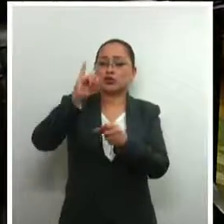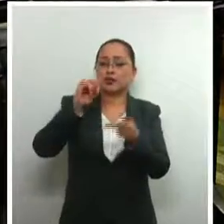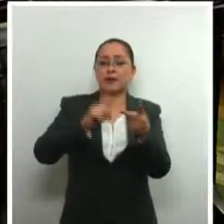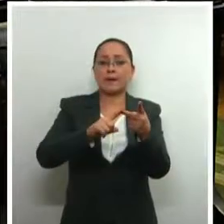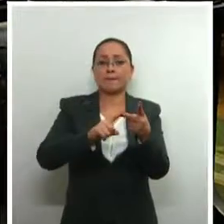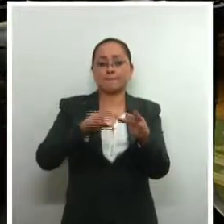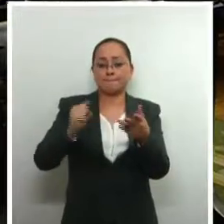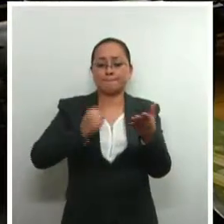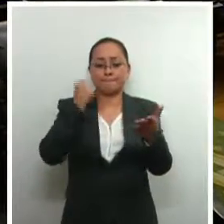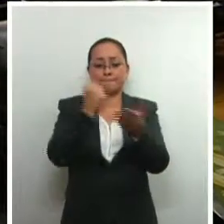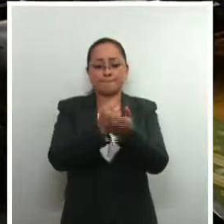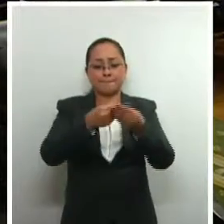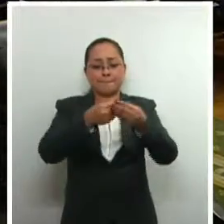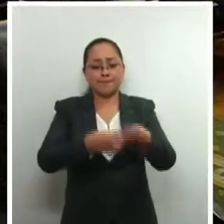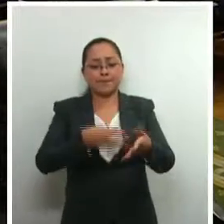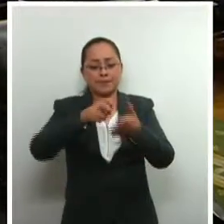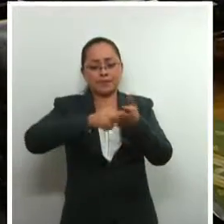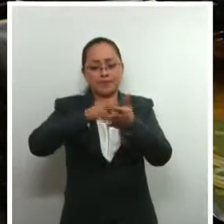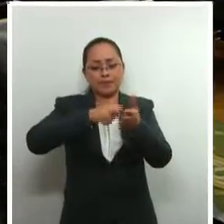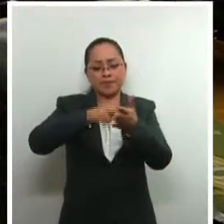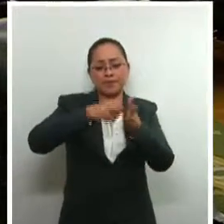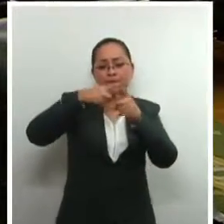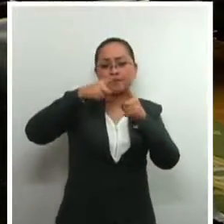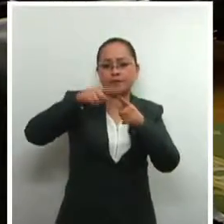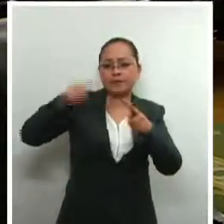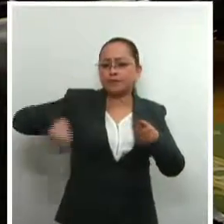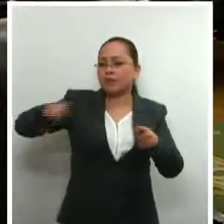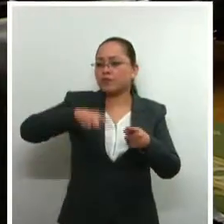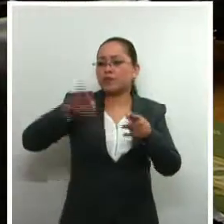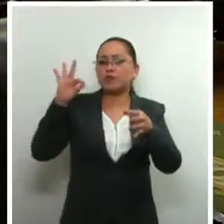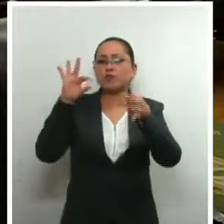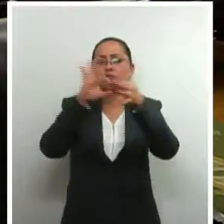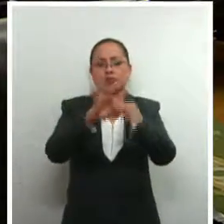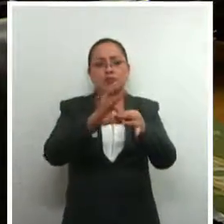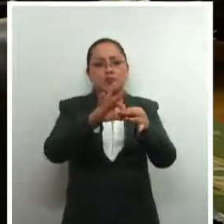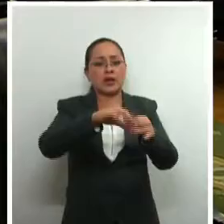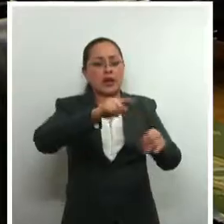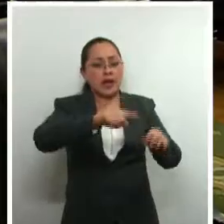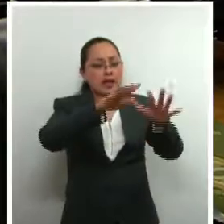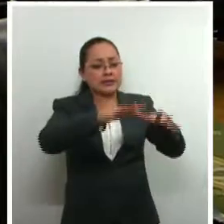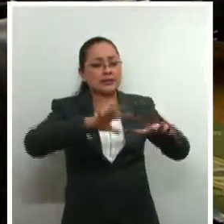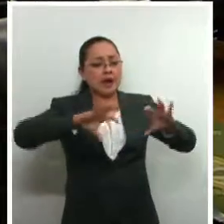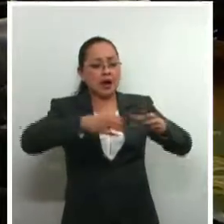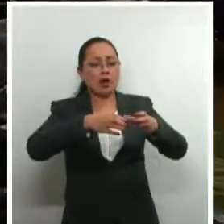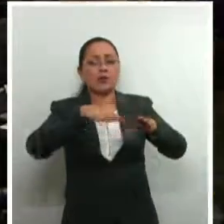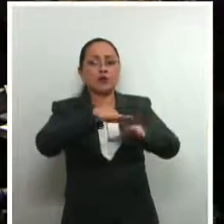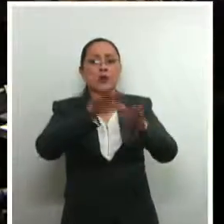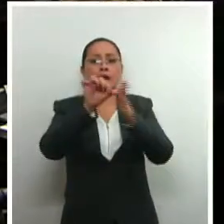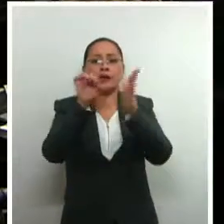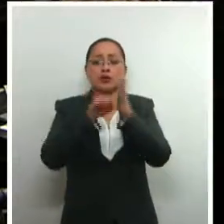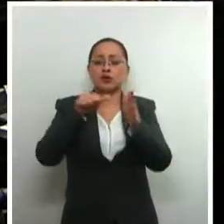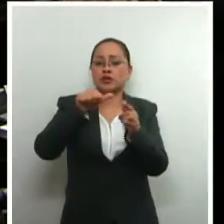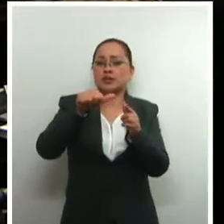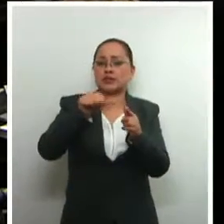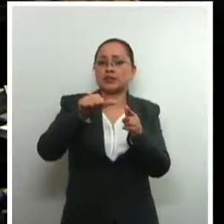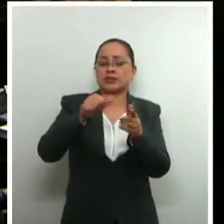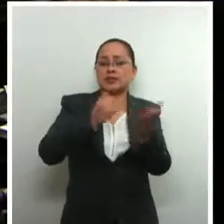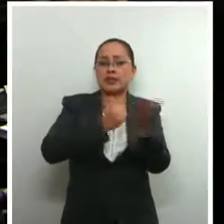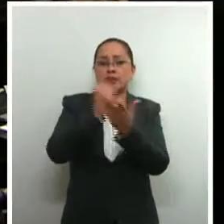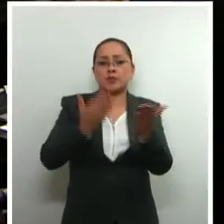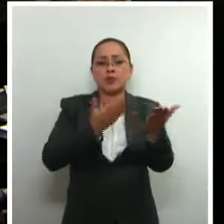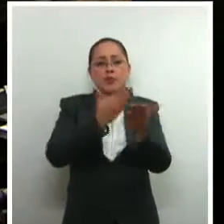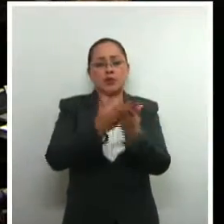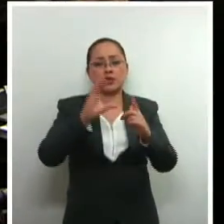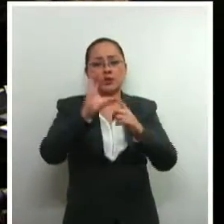favor, fueron aprobadas las modificaciones aceptadas por la Asamblea referente al artículo 16 del dictamen de